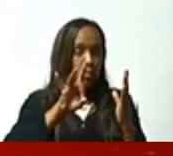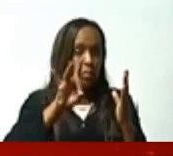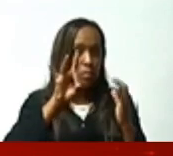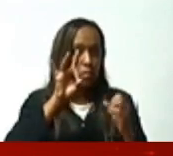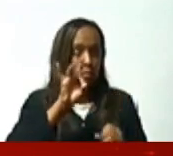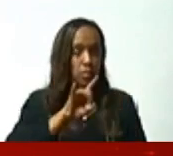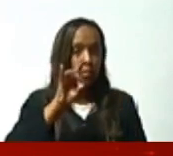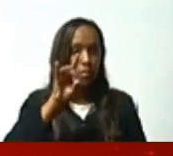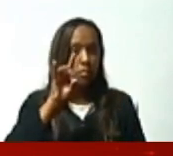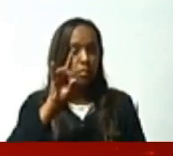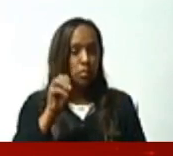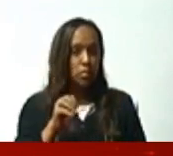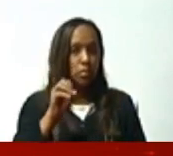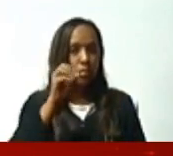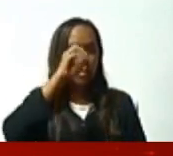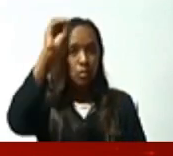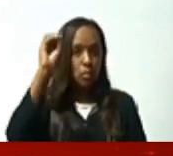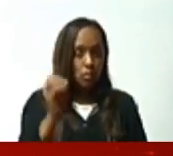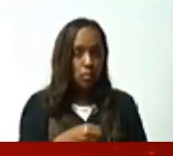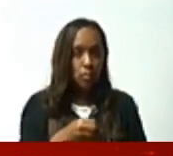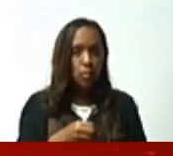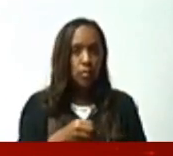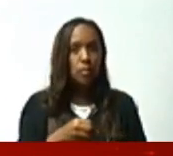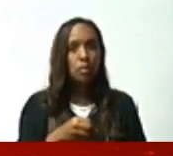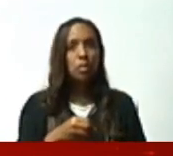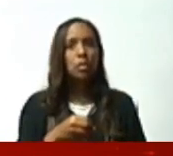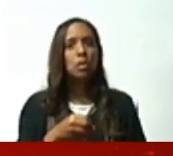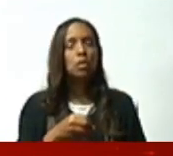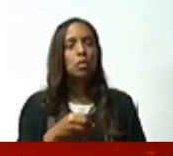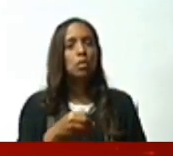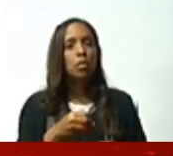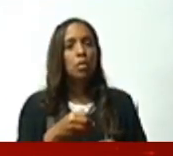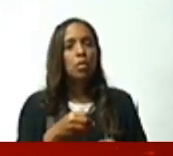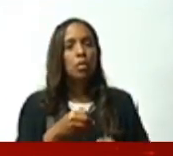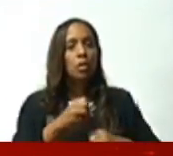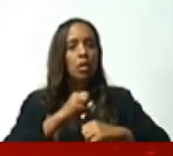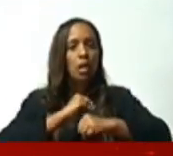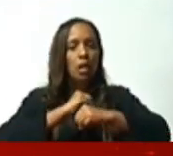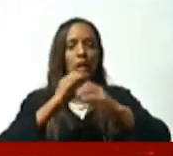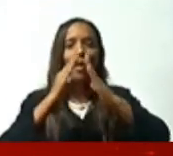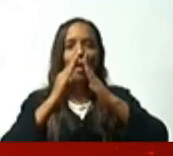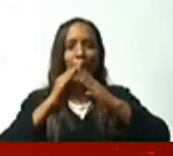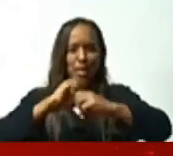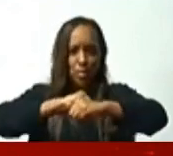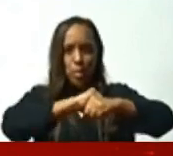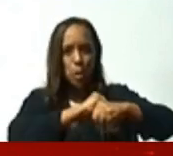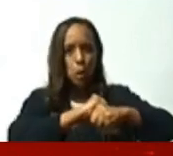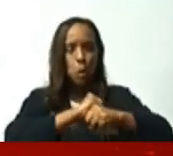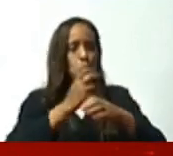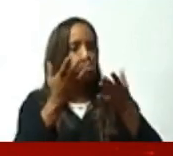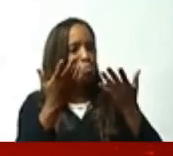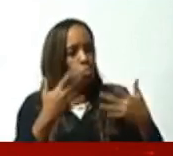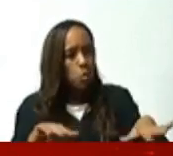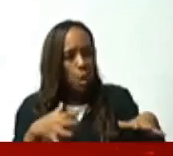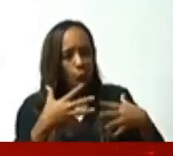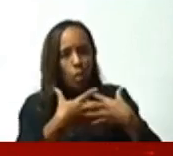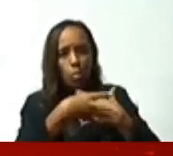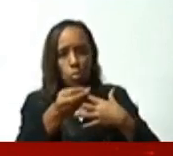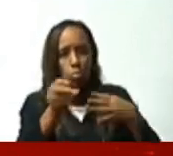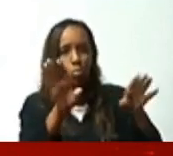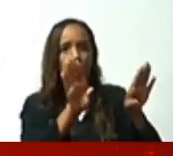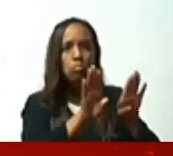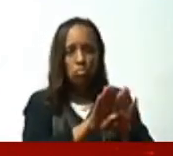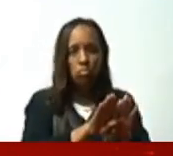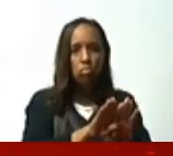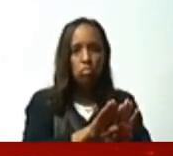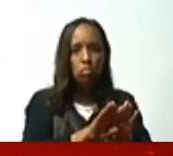el 98% de los albergues se han cerrado, que el 77% de las personas movilizadas ha